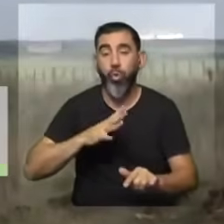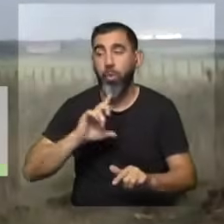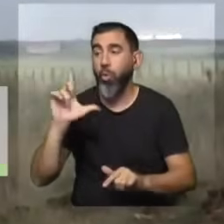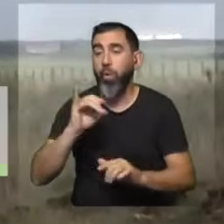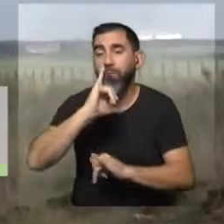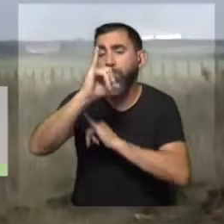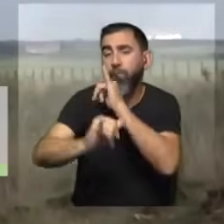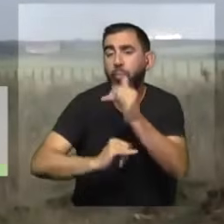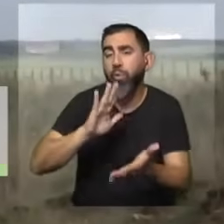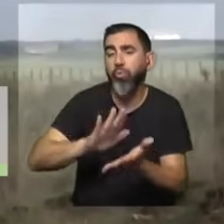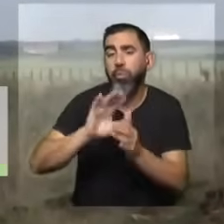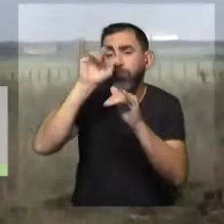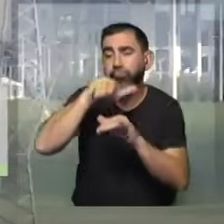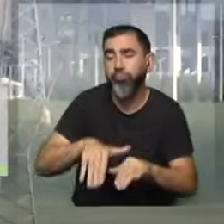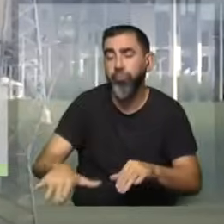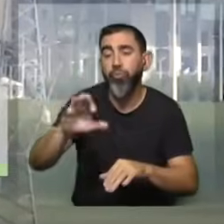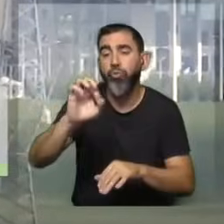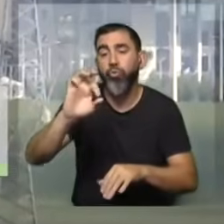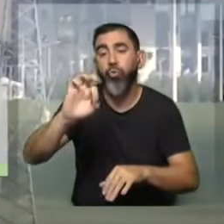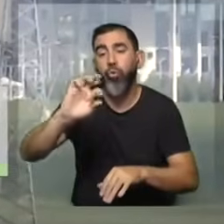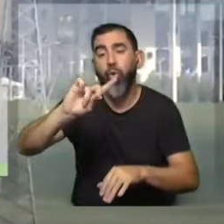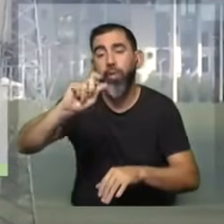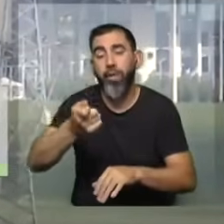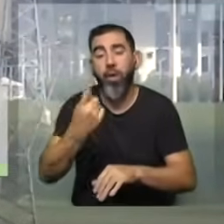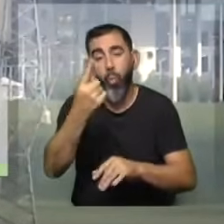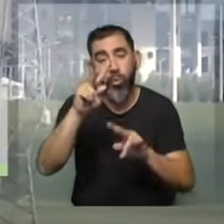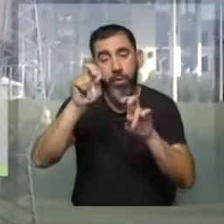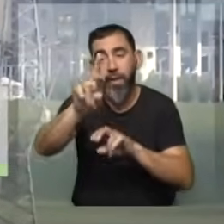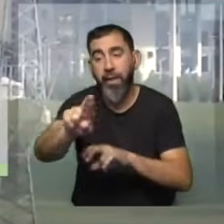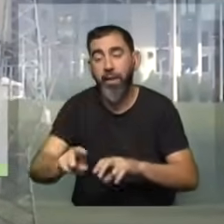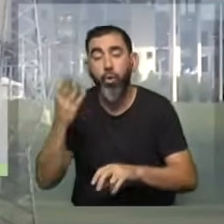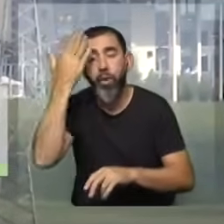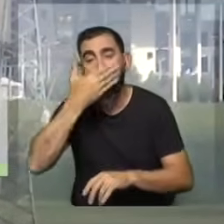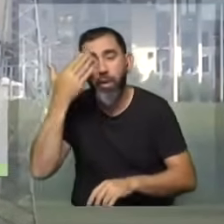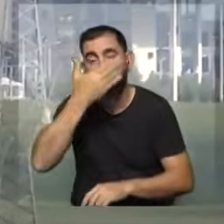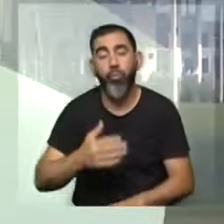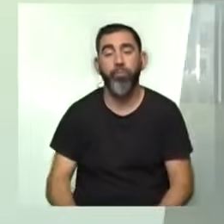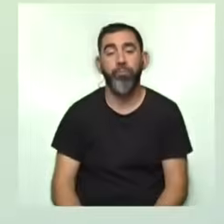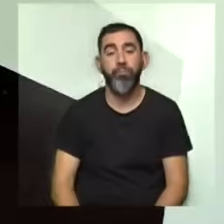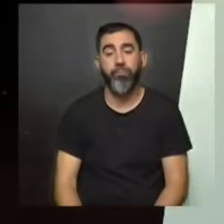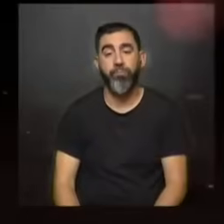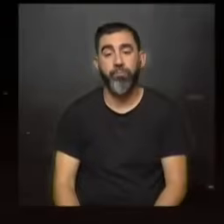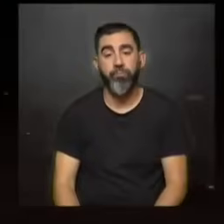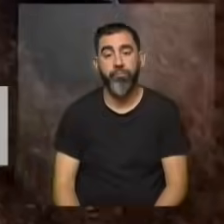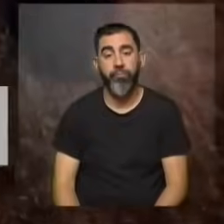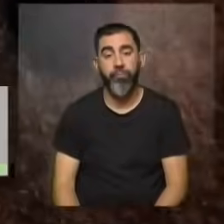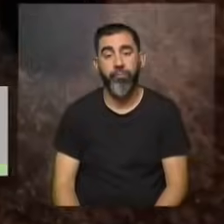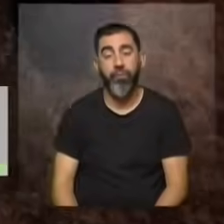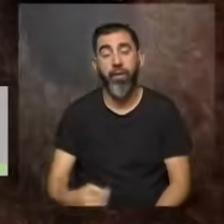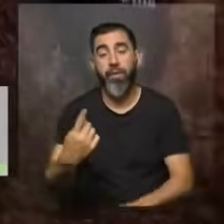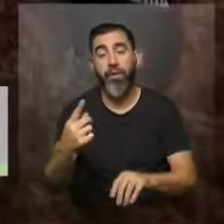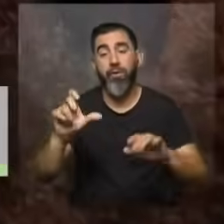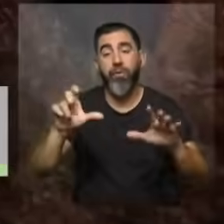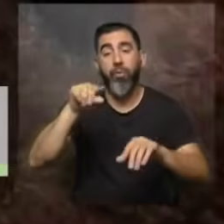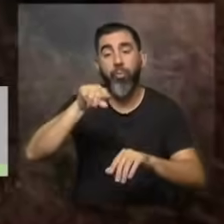información sobre el derrame de soda cáustica en un afluente del río negro el